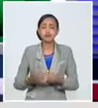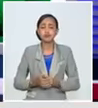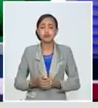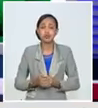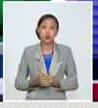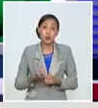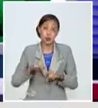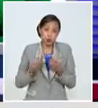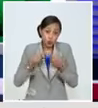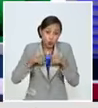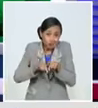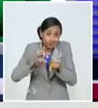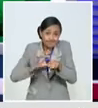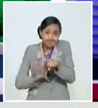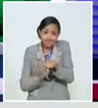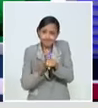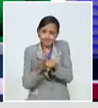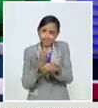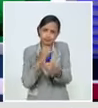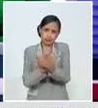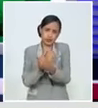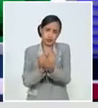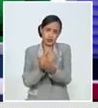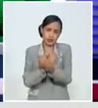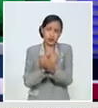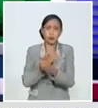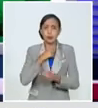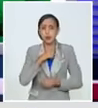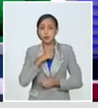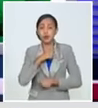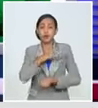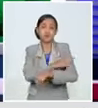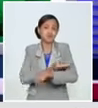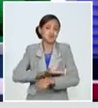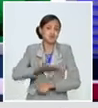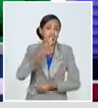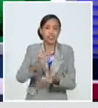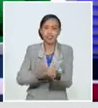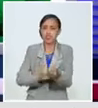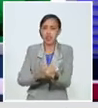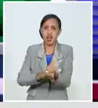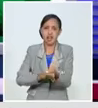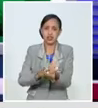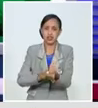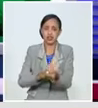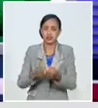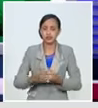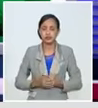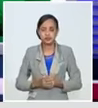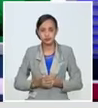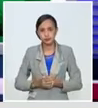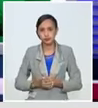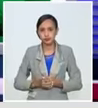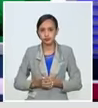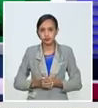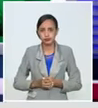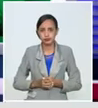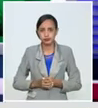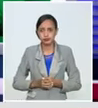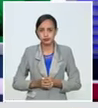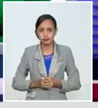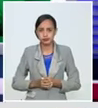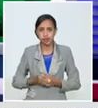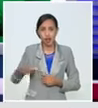muy vulnerable: hipertensión arterial, diabetes mellitus, enfermedad renal